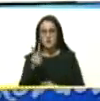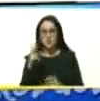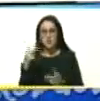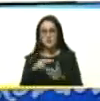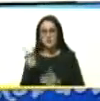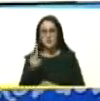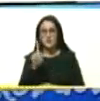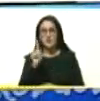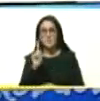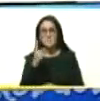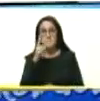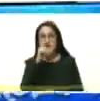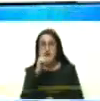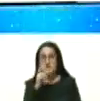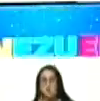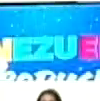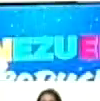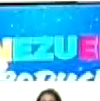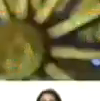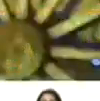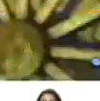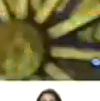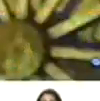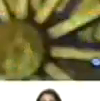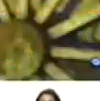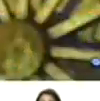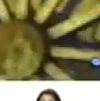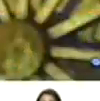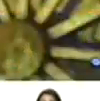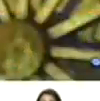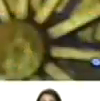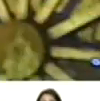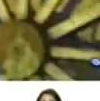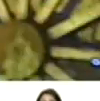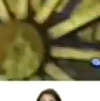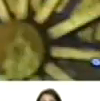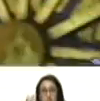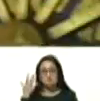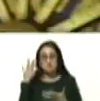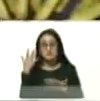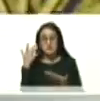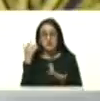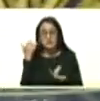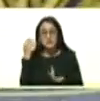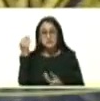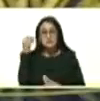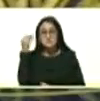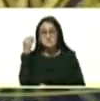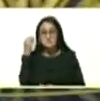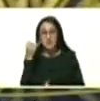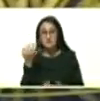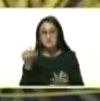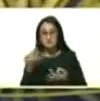de crecimiento económico, tenue, pero era una señal muy